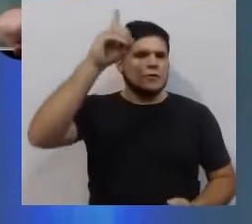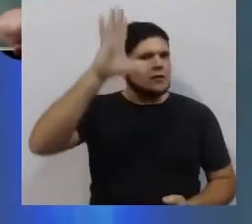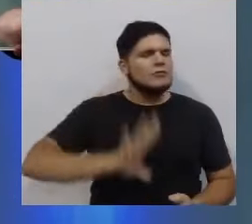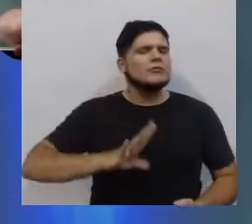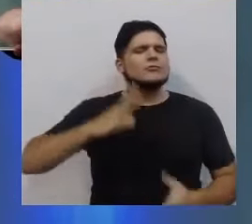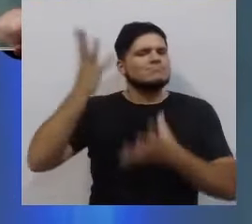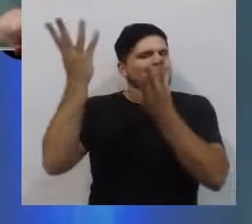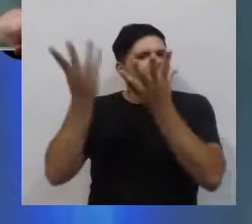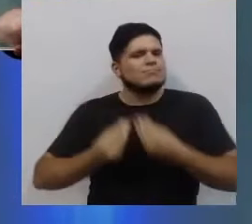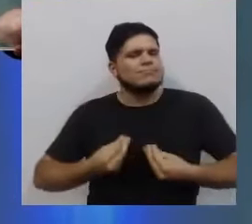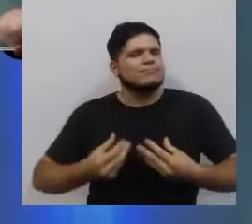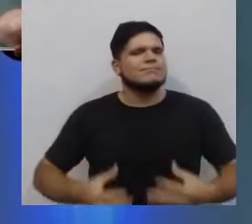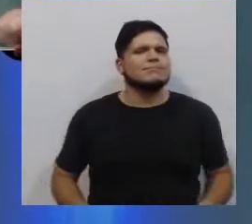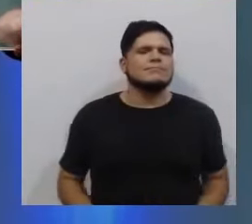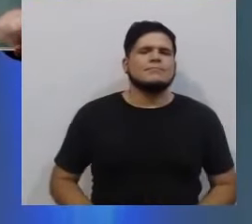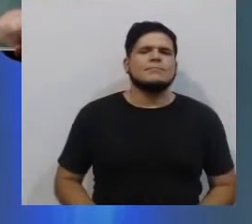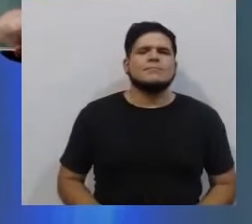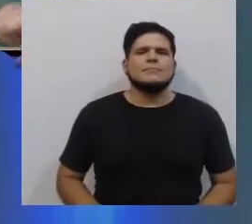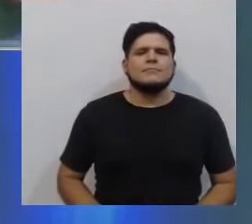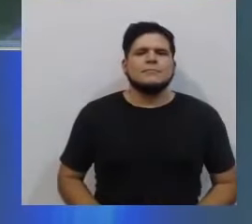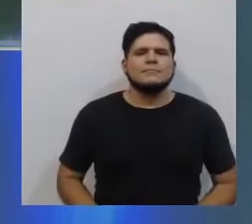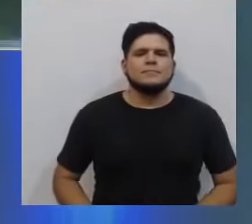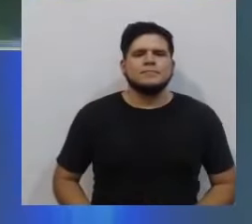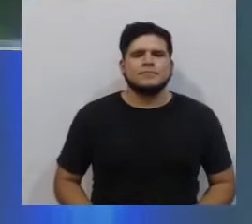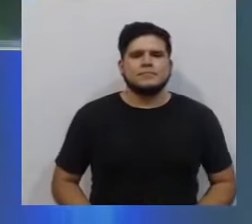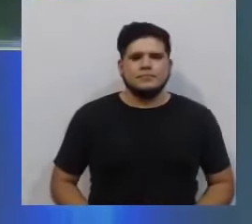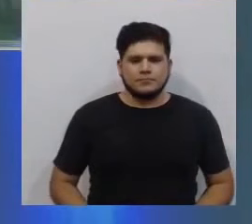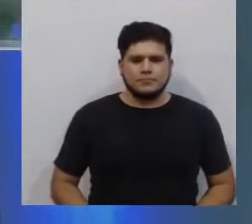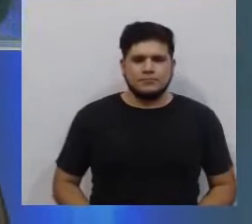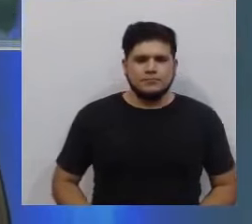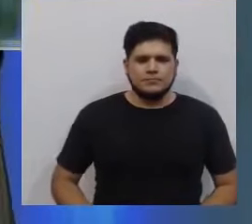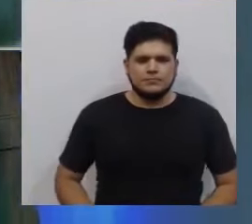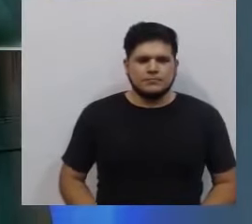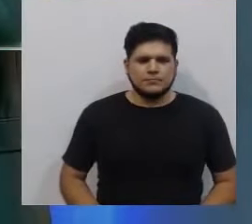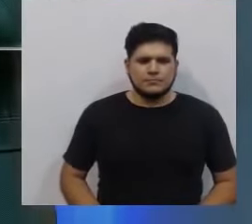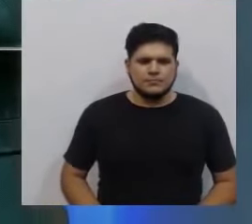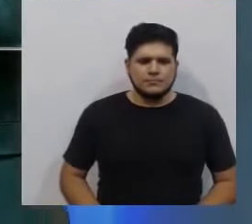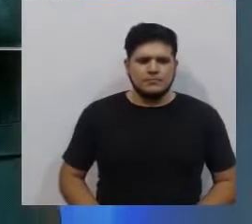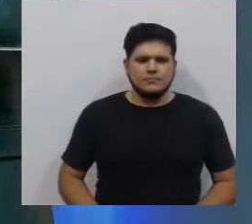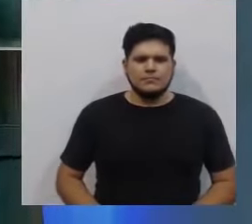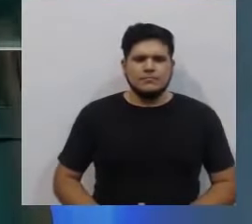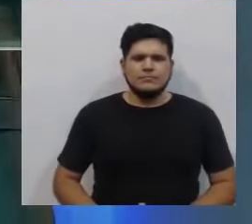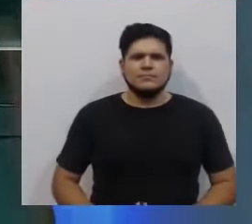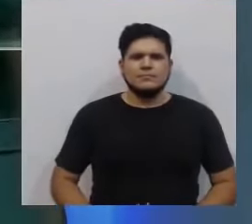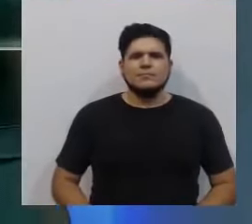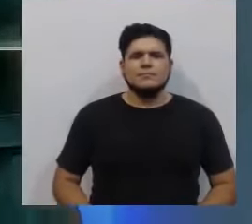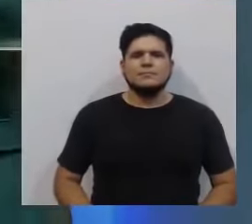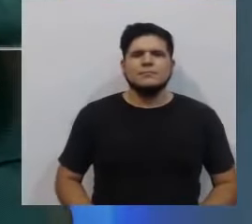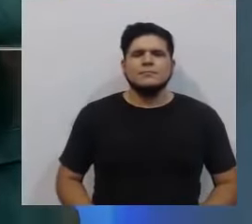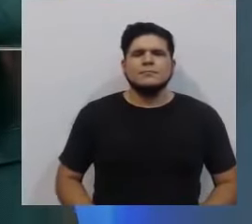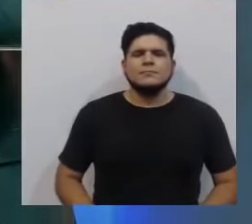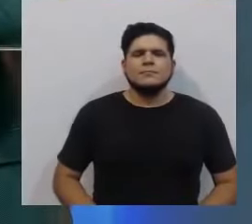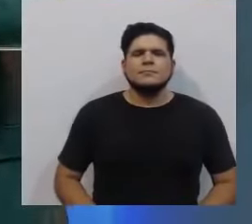1er lugar y aire dice algunas cosas a los mediocres a los que sí no